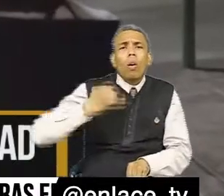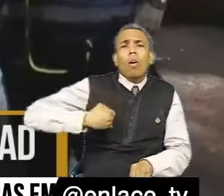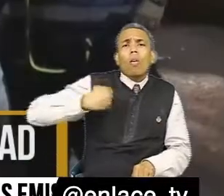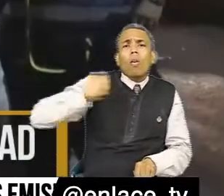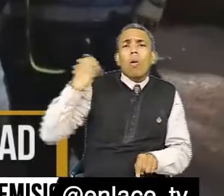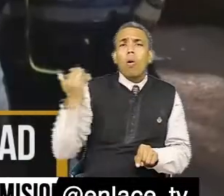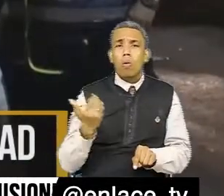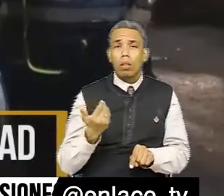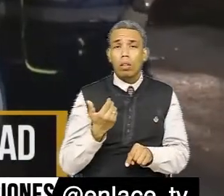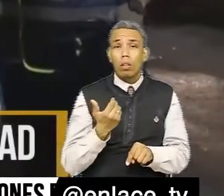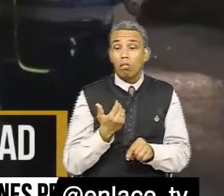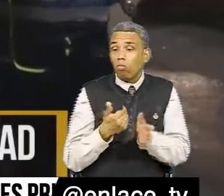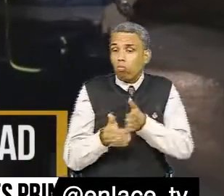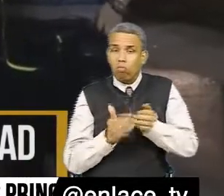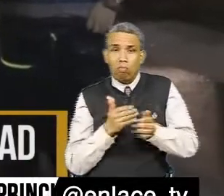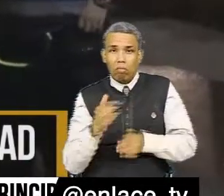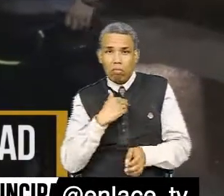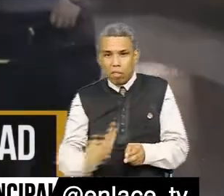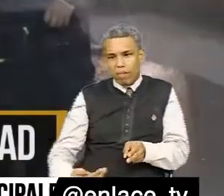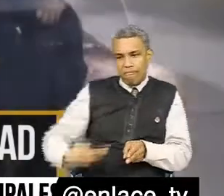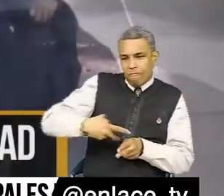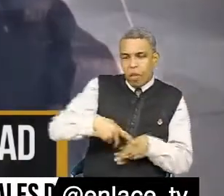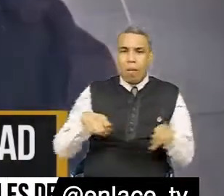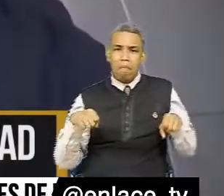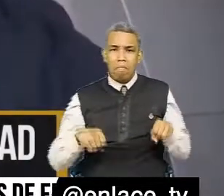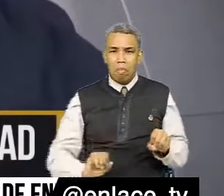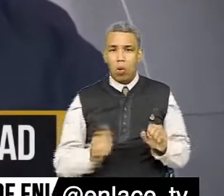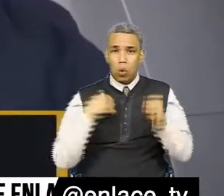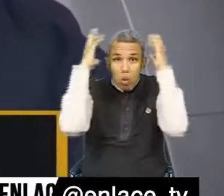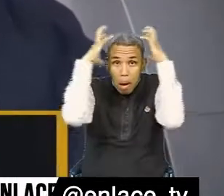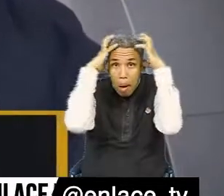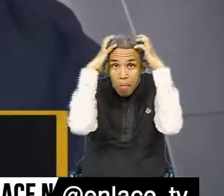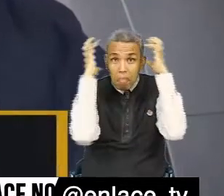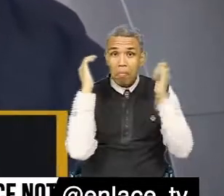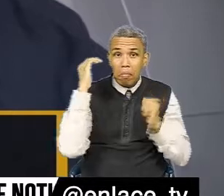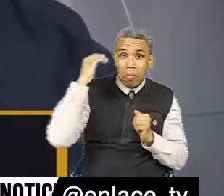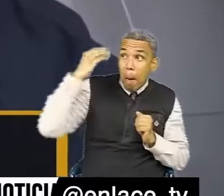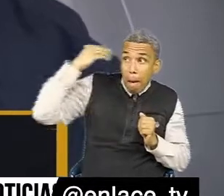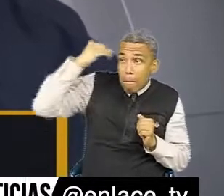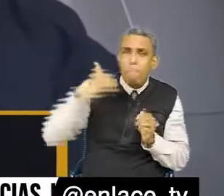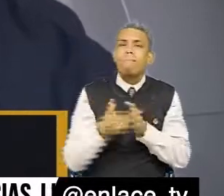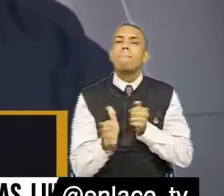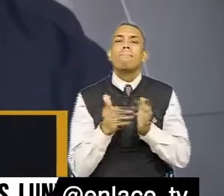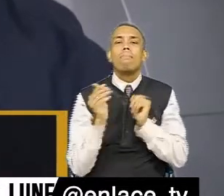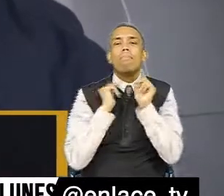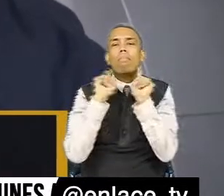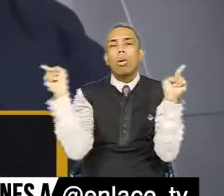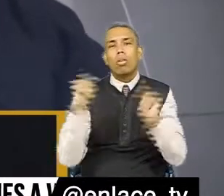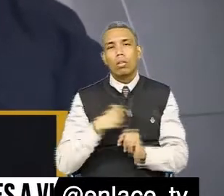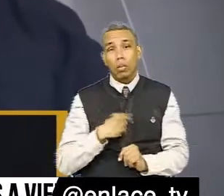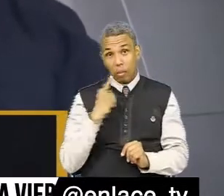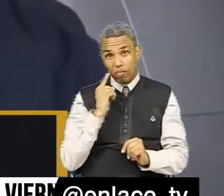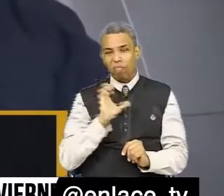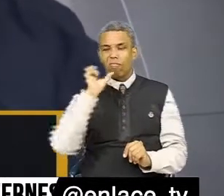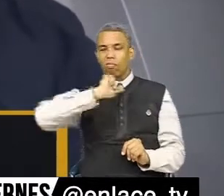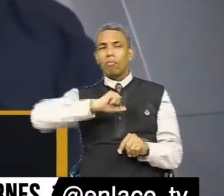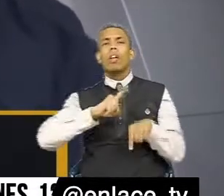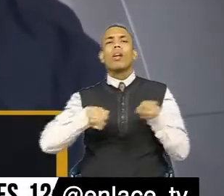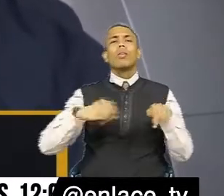se movilizan sin los implementos de seguridad nos dimos cuenta de que hay mucho menor en la vida conduciendo sin